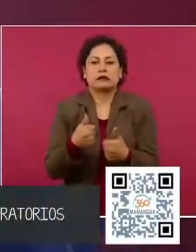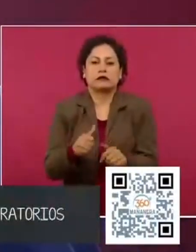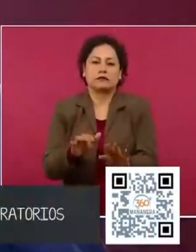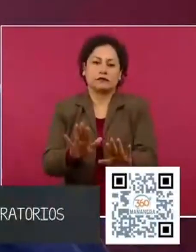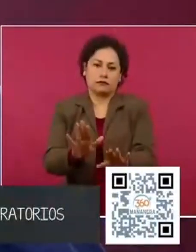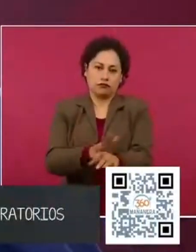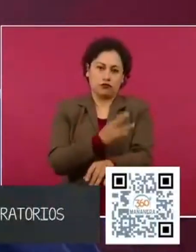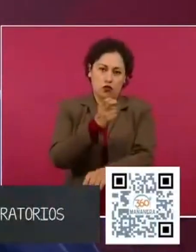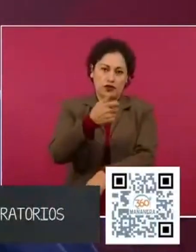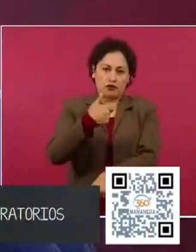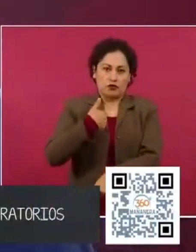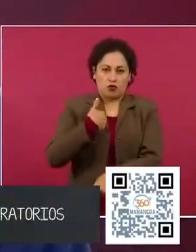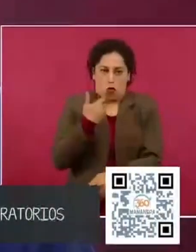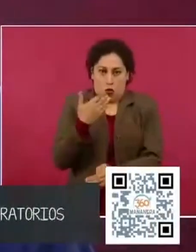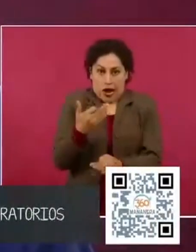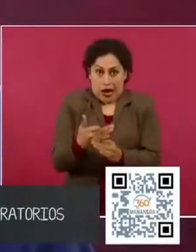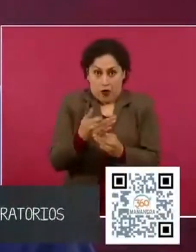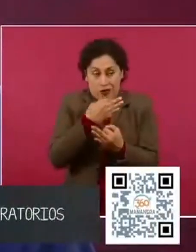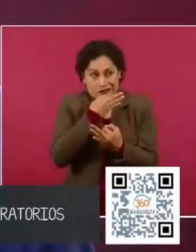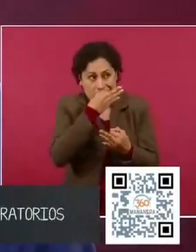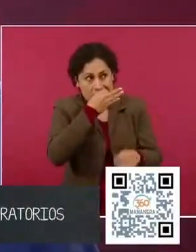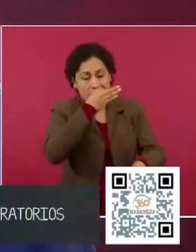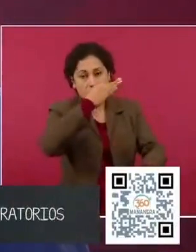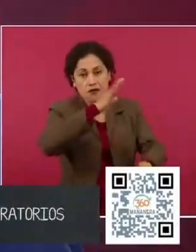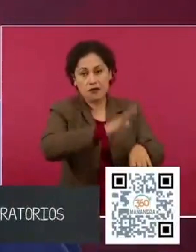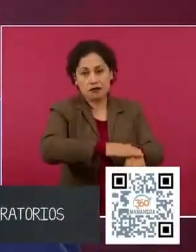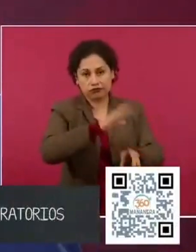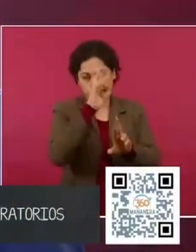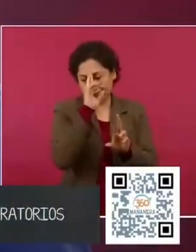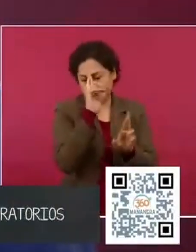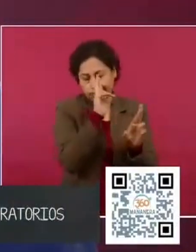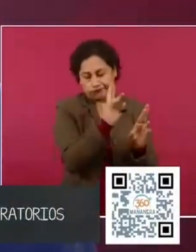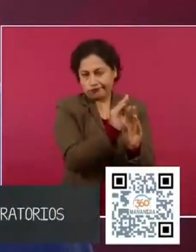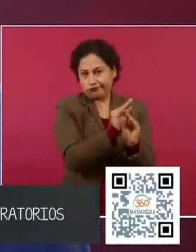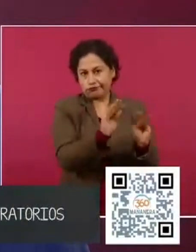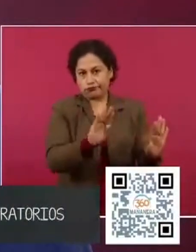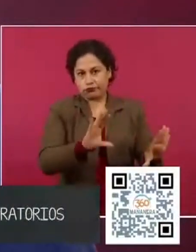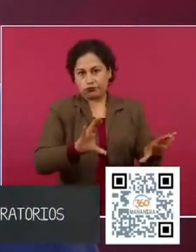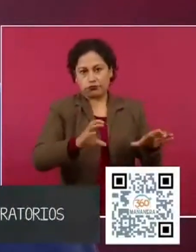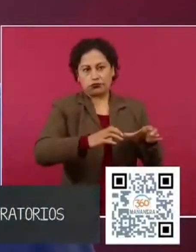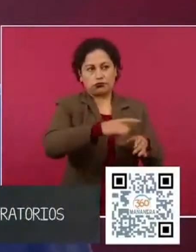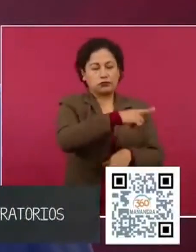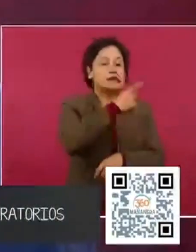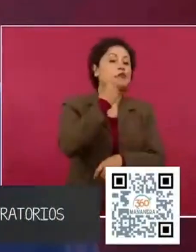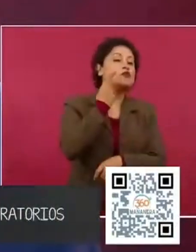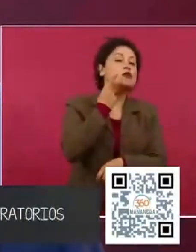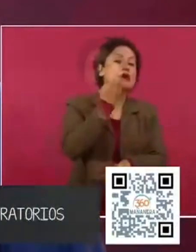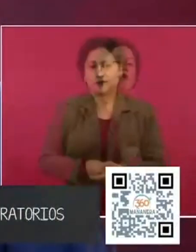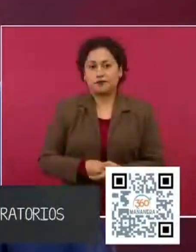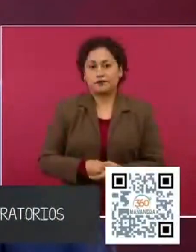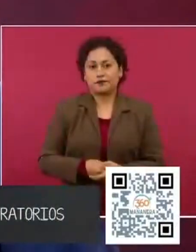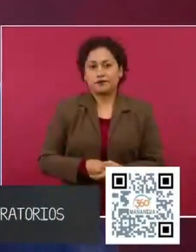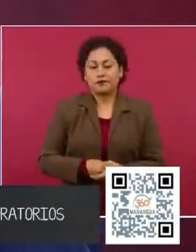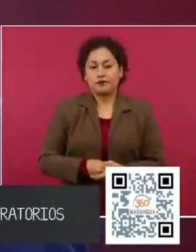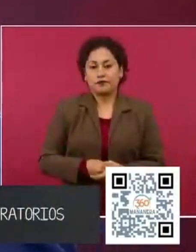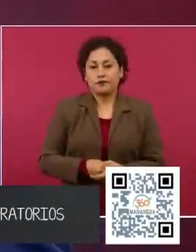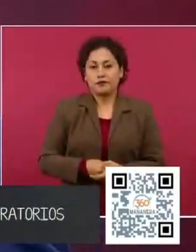al congreso Estados Unidos para que se aprueban recursos